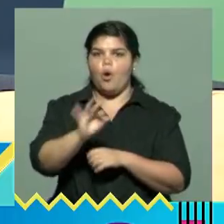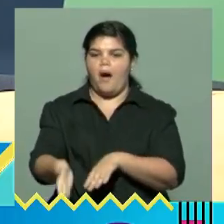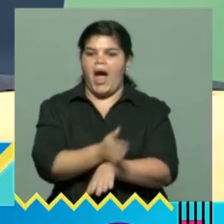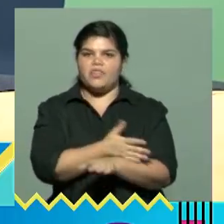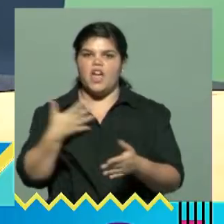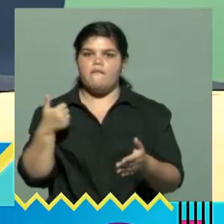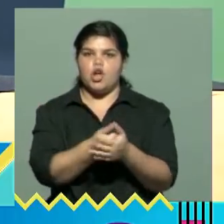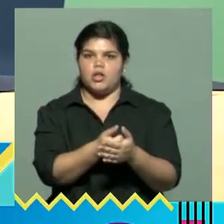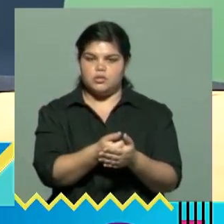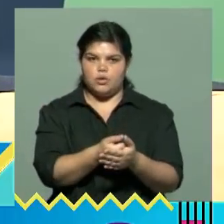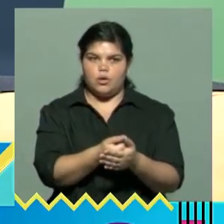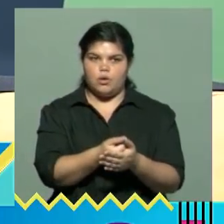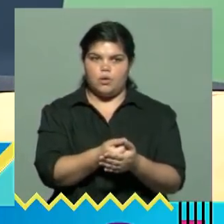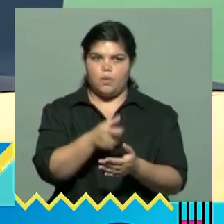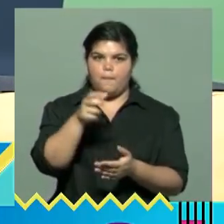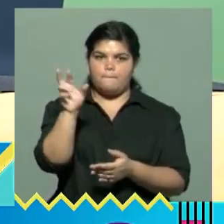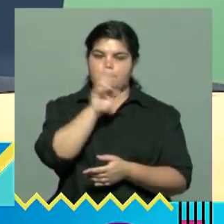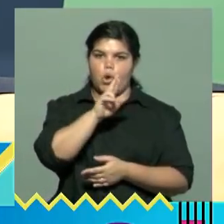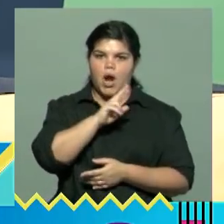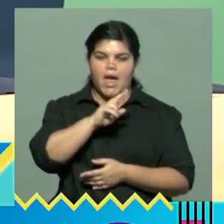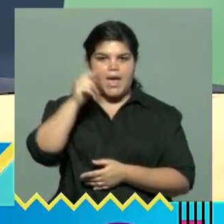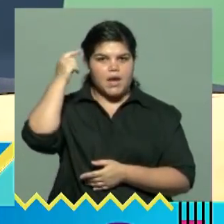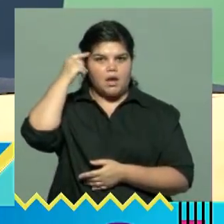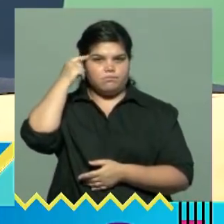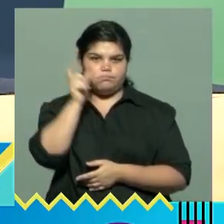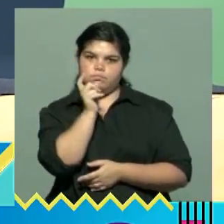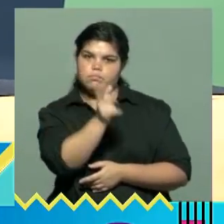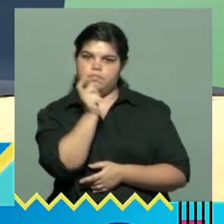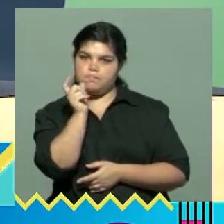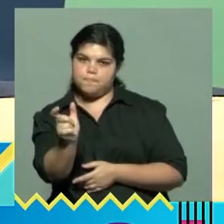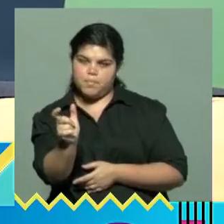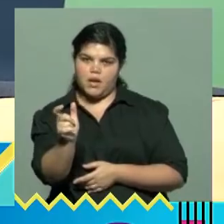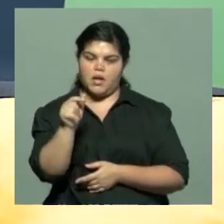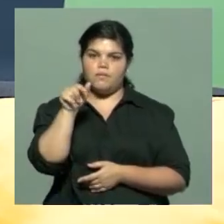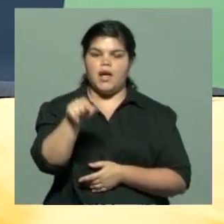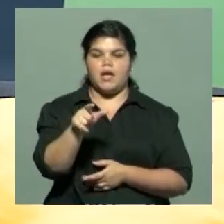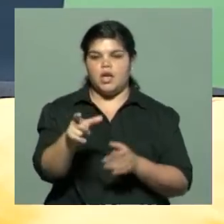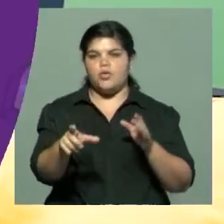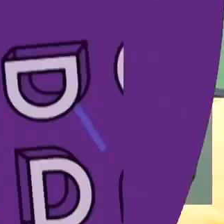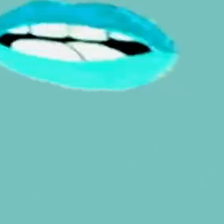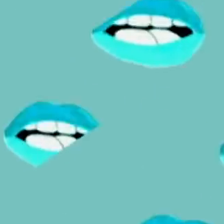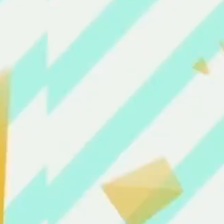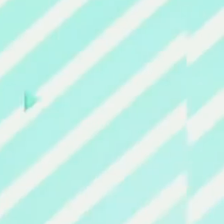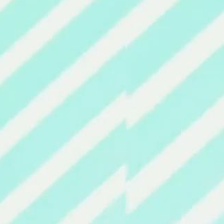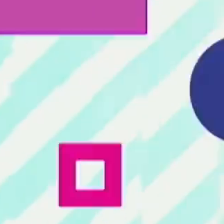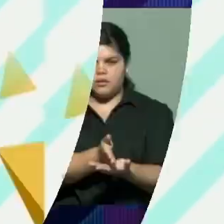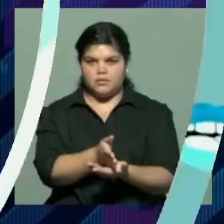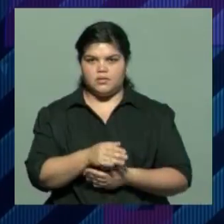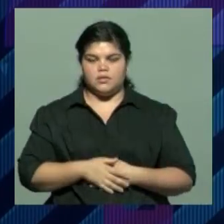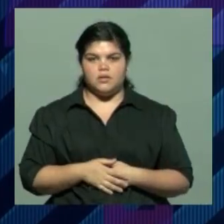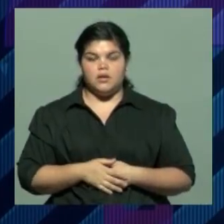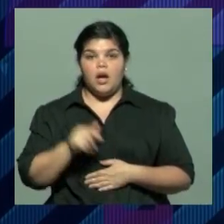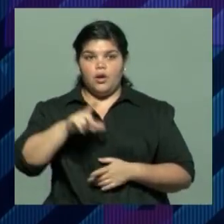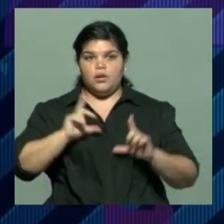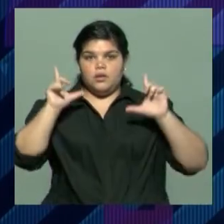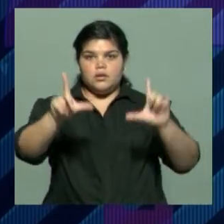cometida sobre una mujer idiota o demente. Esas son las palabras entonces del Código Penal. En la siguiente placa nos vamos a una estadística